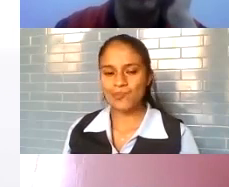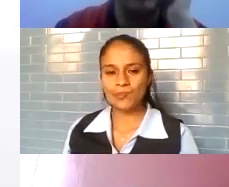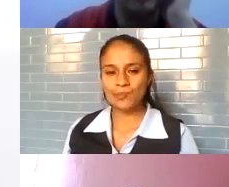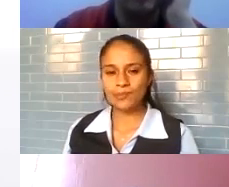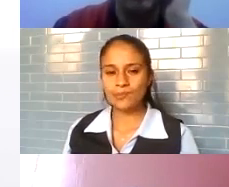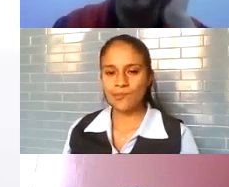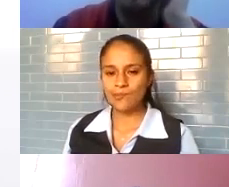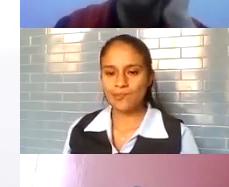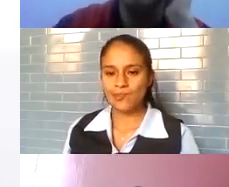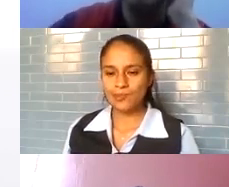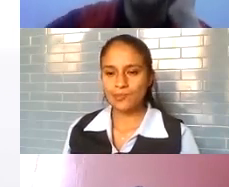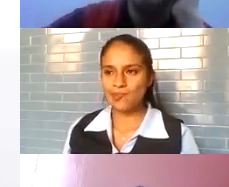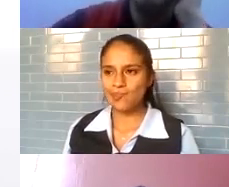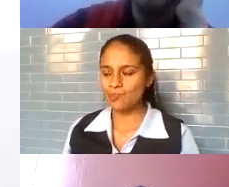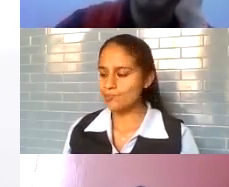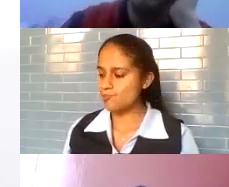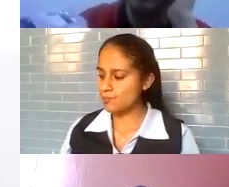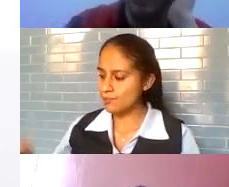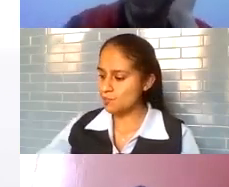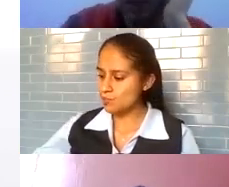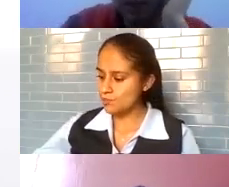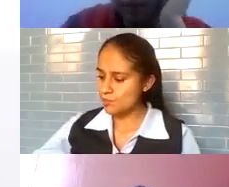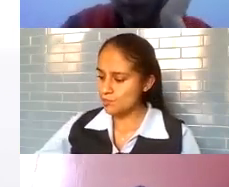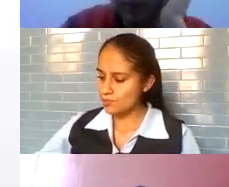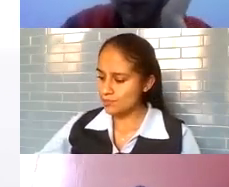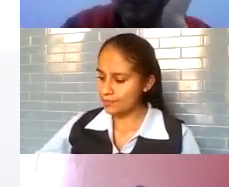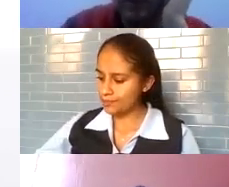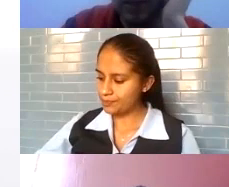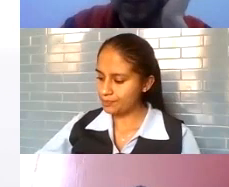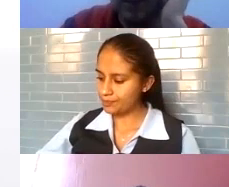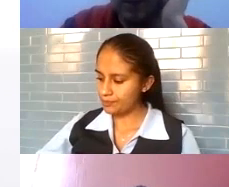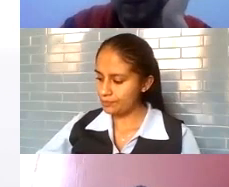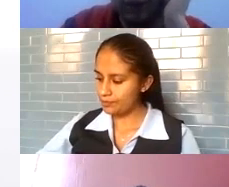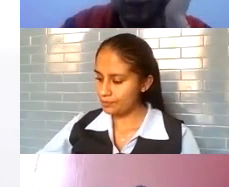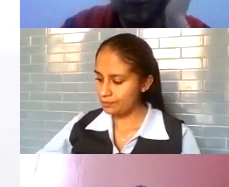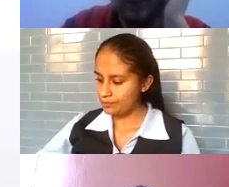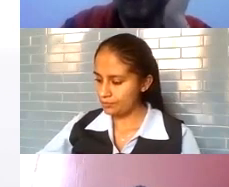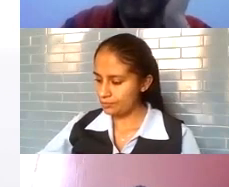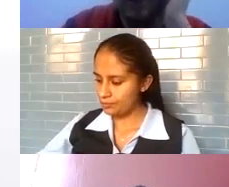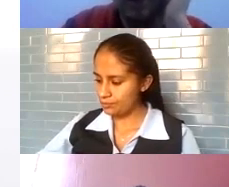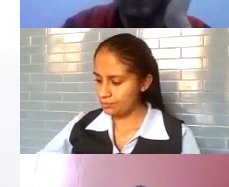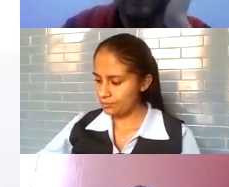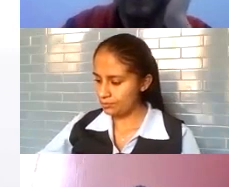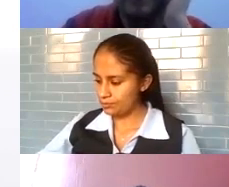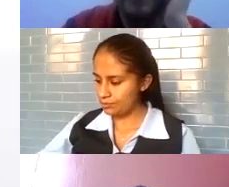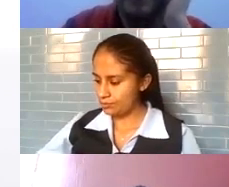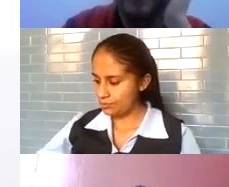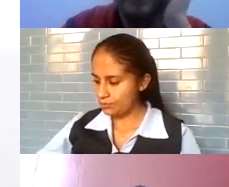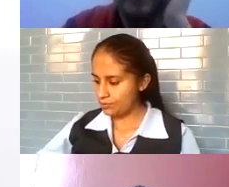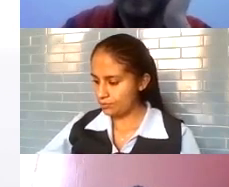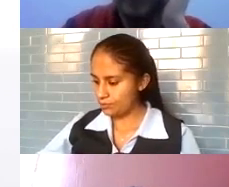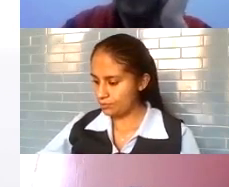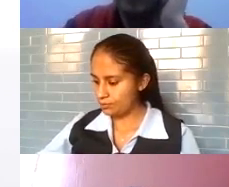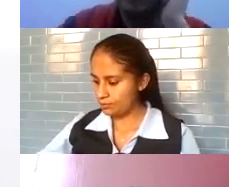acuerdo? Limpia, obviamente. Si no tenemos la solución salina, puede ser agua destilada, agua de garrafón, agua embotellada.